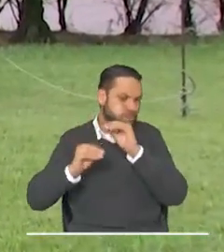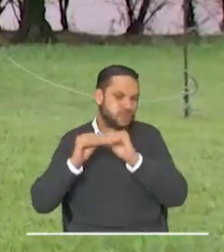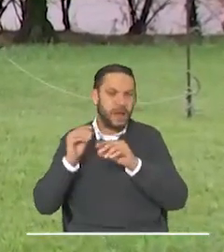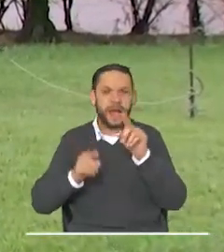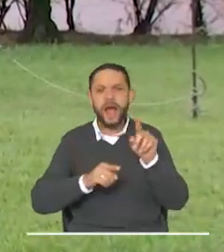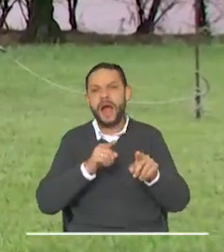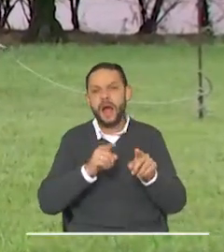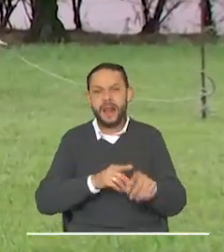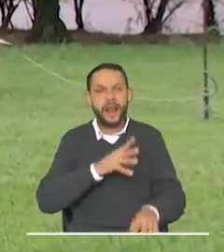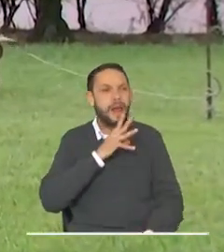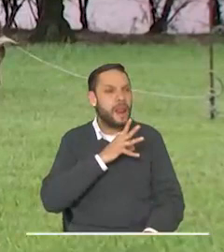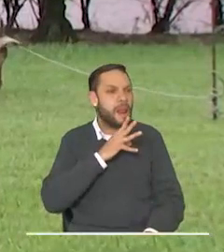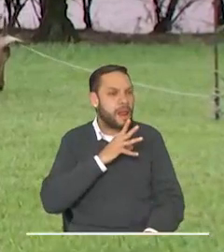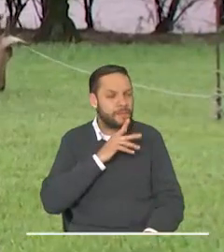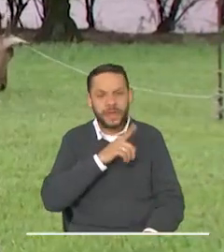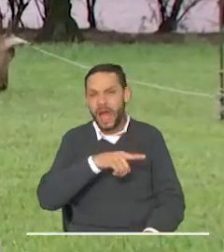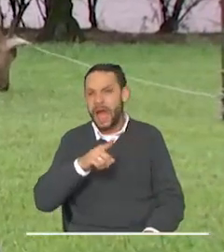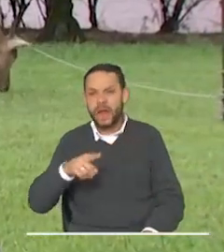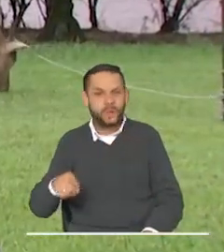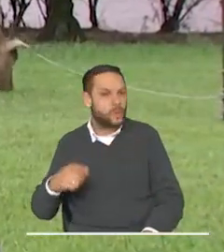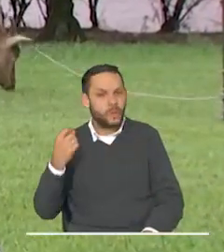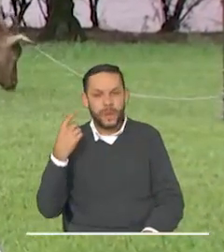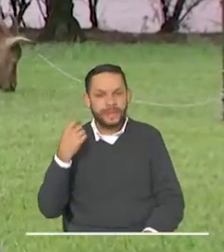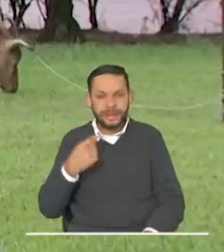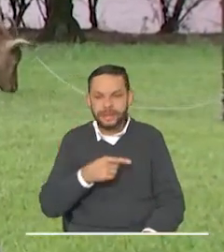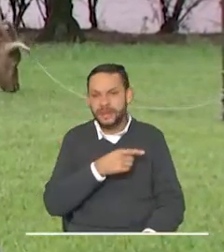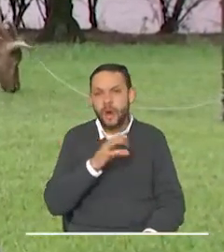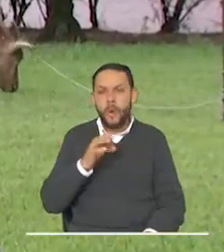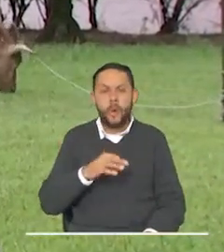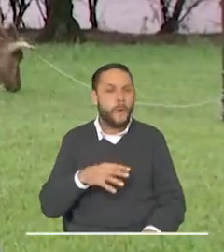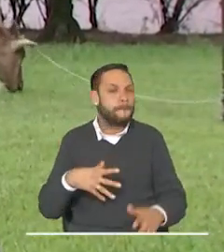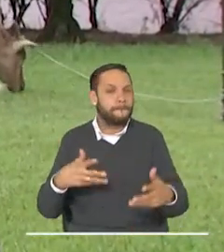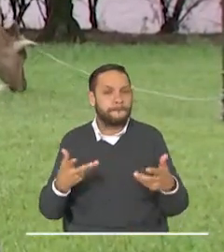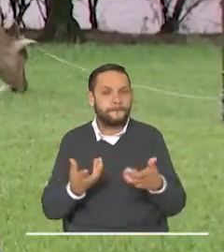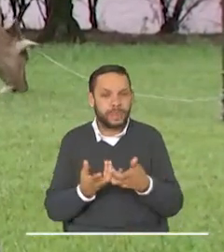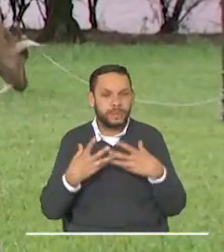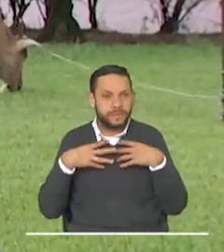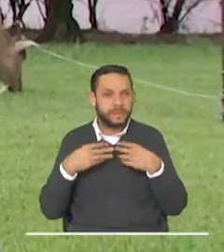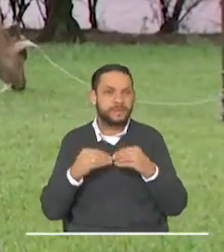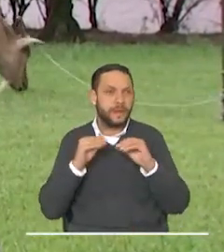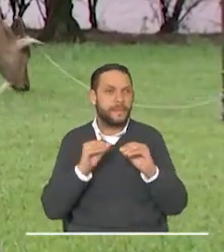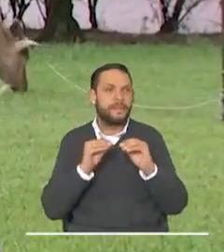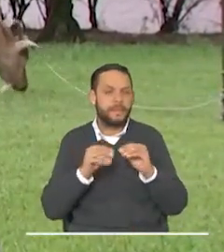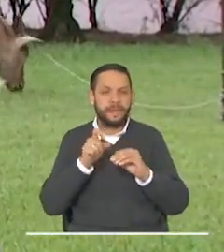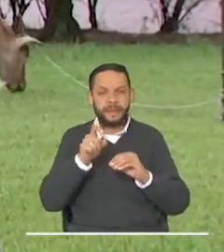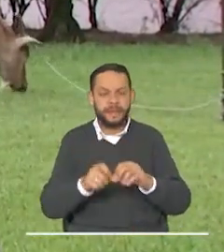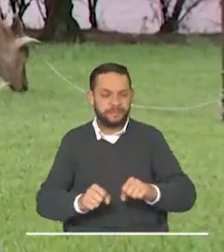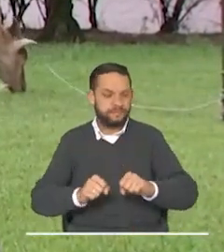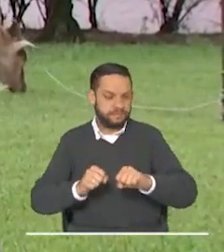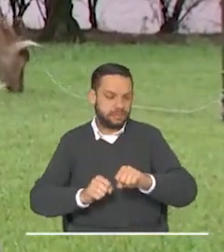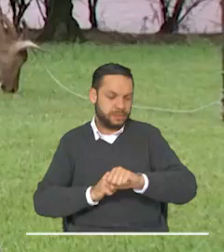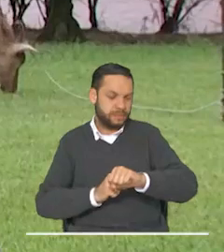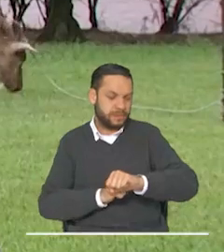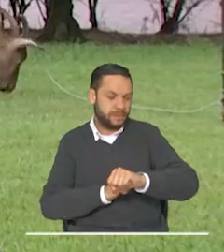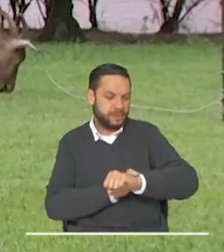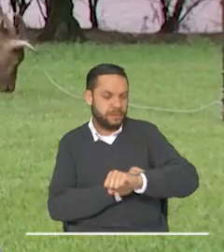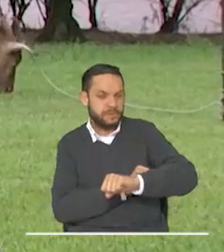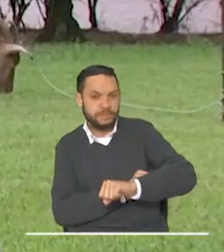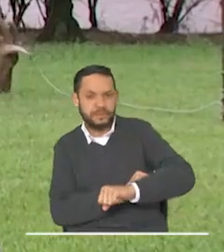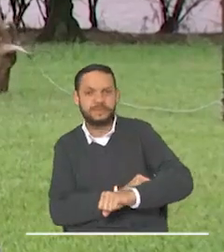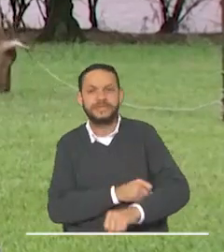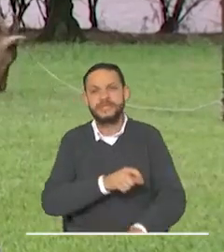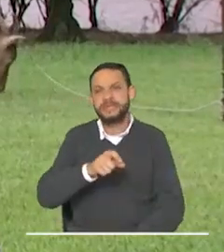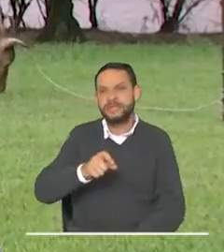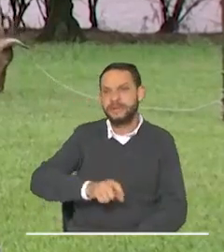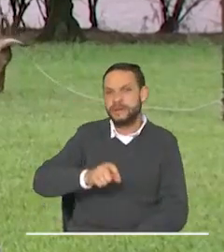ejemplo lo que acabo de hablar de ese poco conversamos pero que alimentamos Y alimentamos en silencio y por qué lo alimentamos porque hace